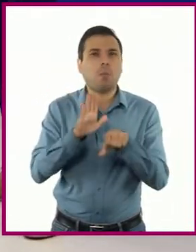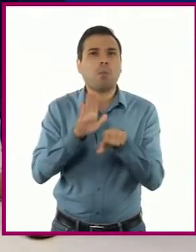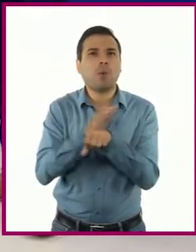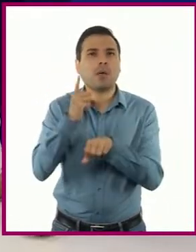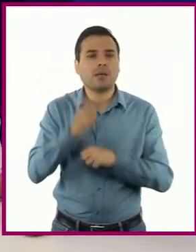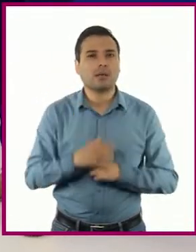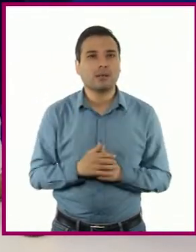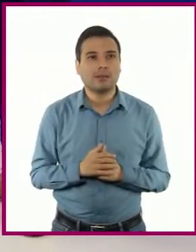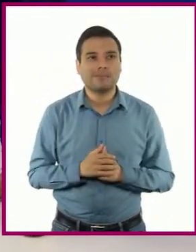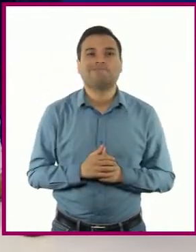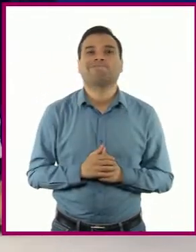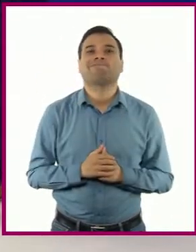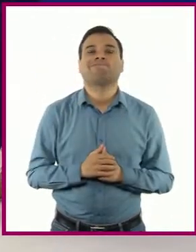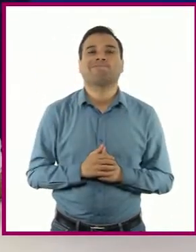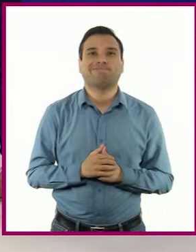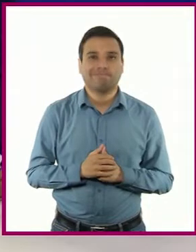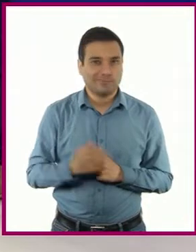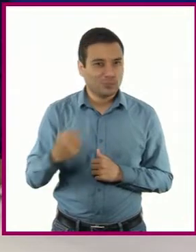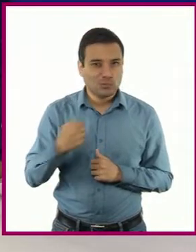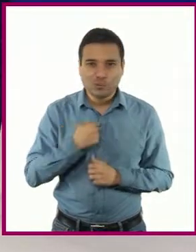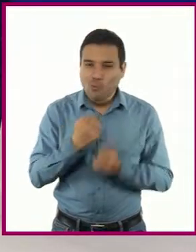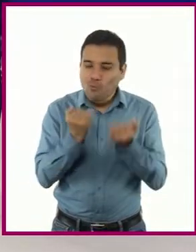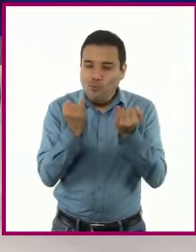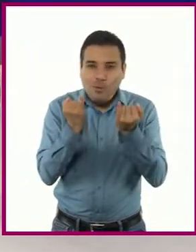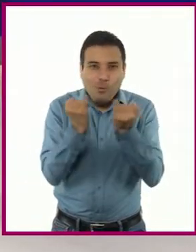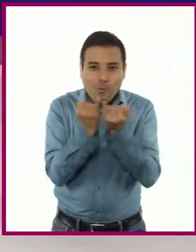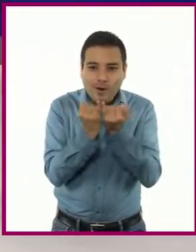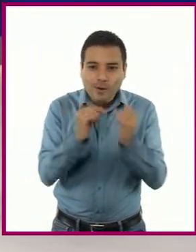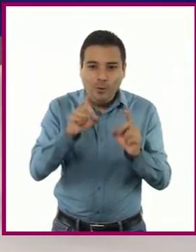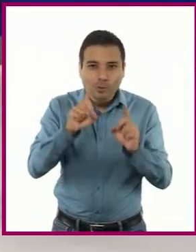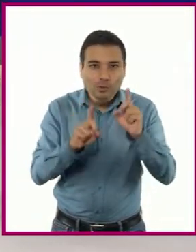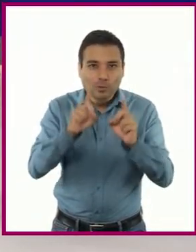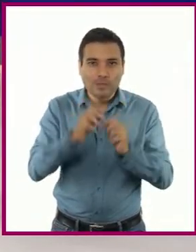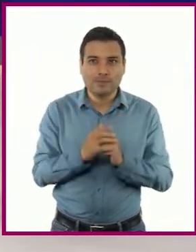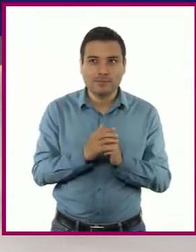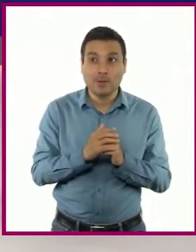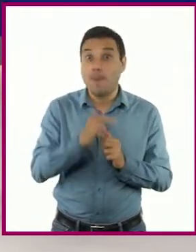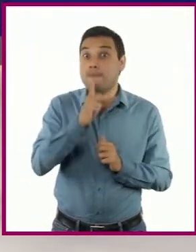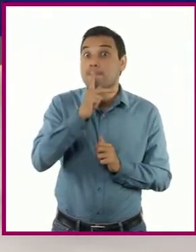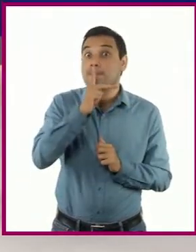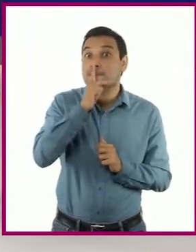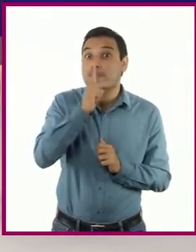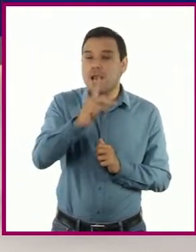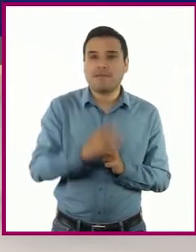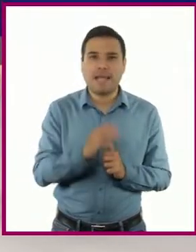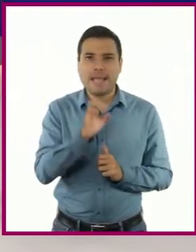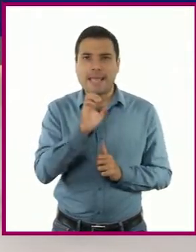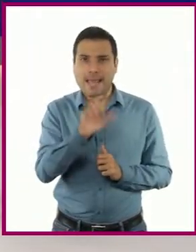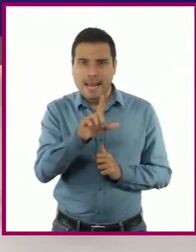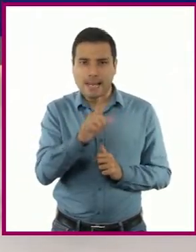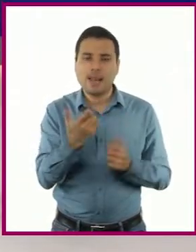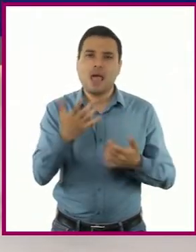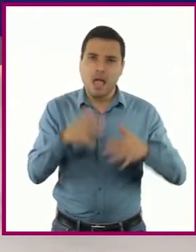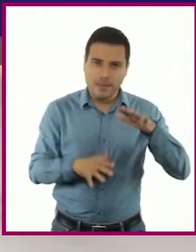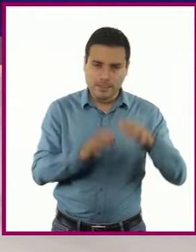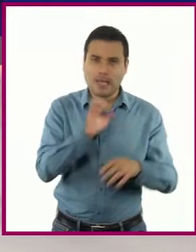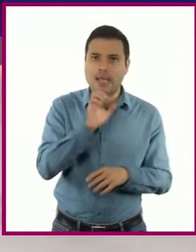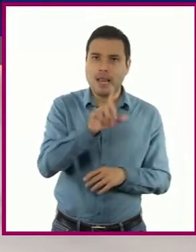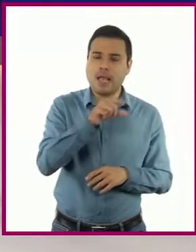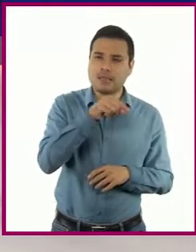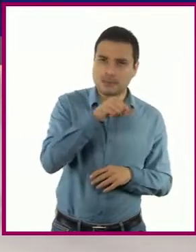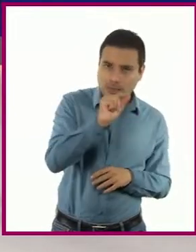Coincido contigo, Rubén. A mí me surgió la misma duda, pero con la palabra él. ¿Por qué en ocasiones la he visto con